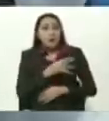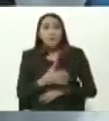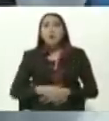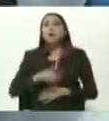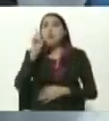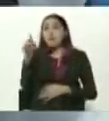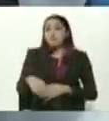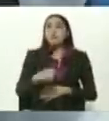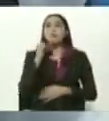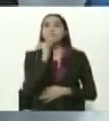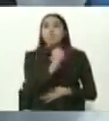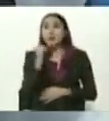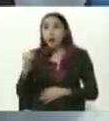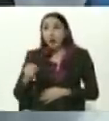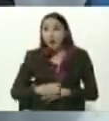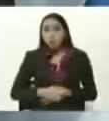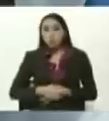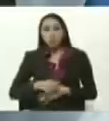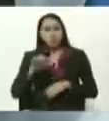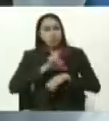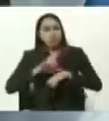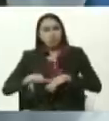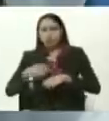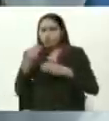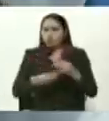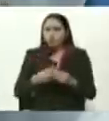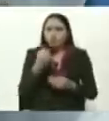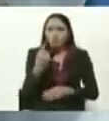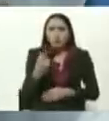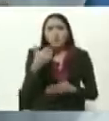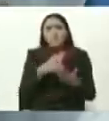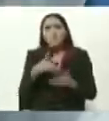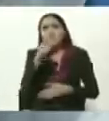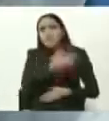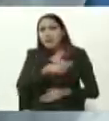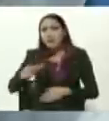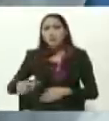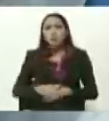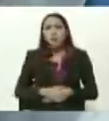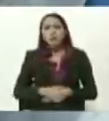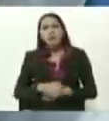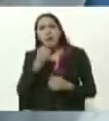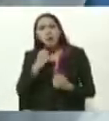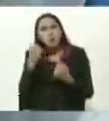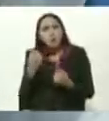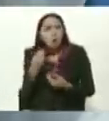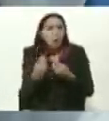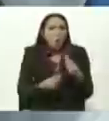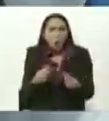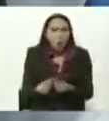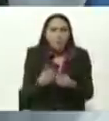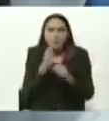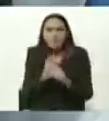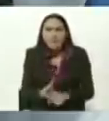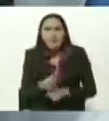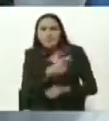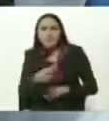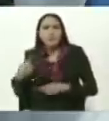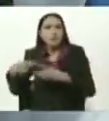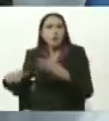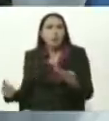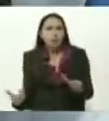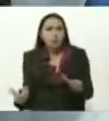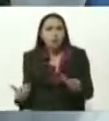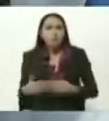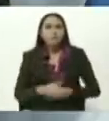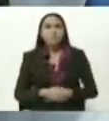mataron y hirieron mortalmente a 11.000 personas en unas protestas, ¿qué pueden esperar los demás?